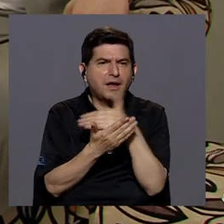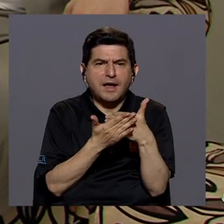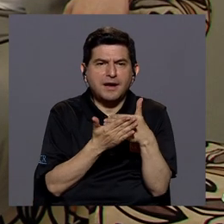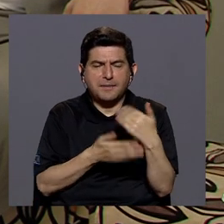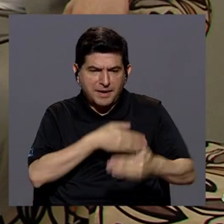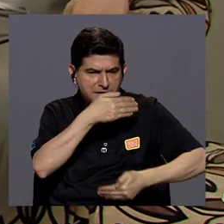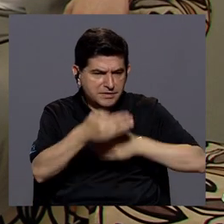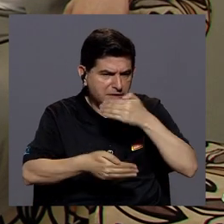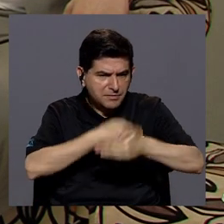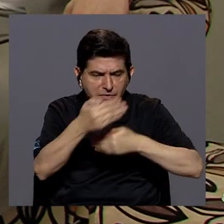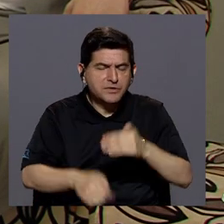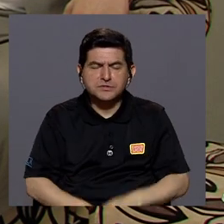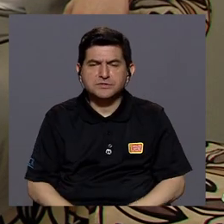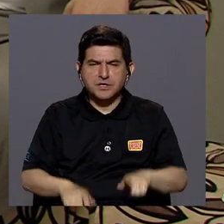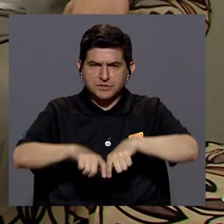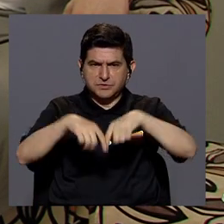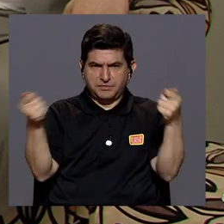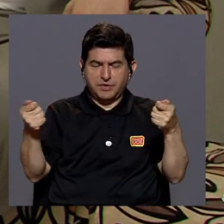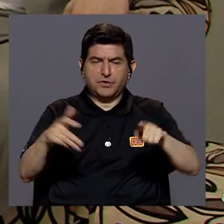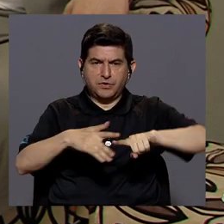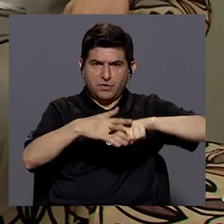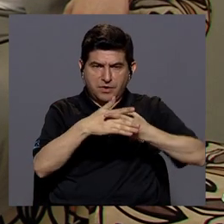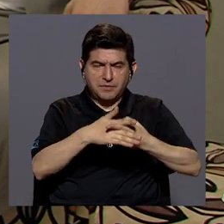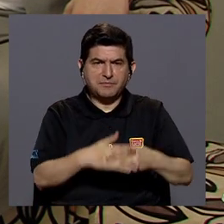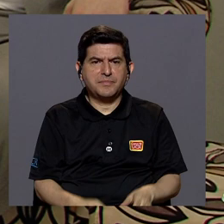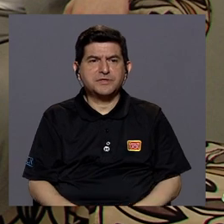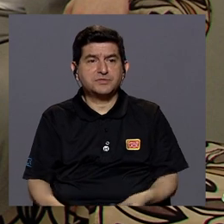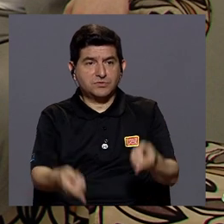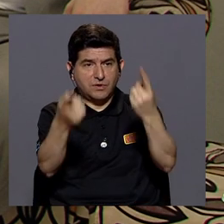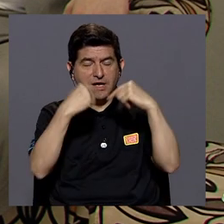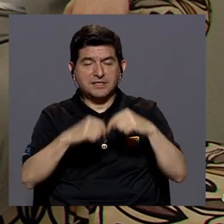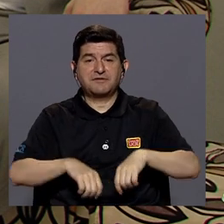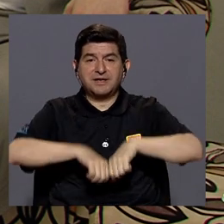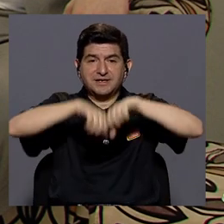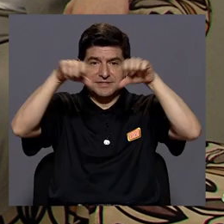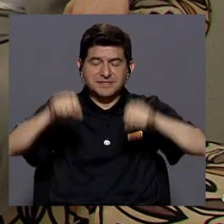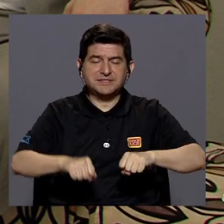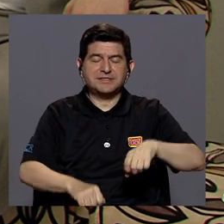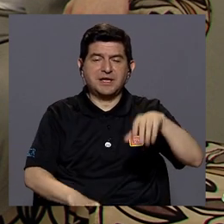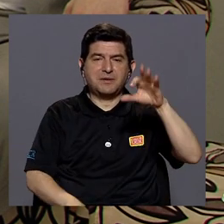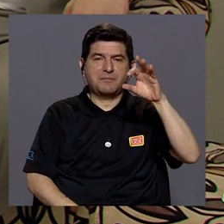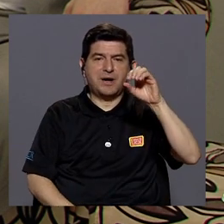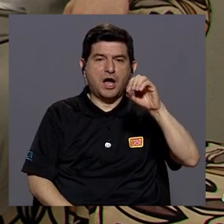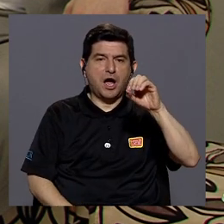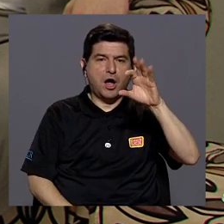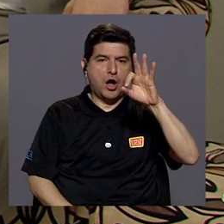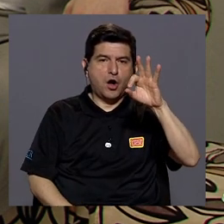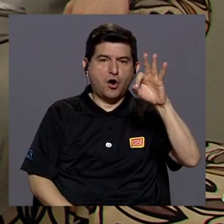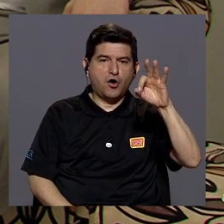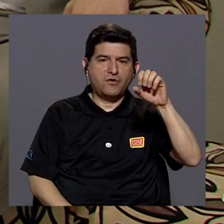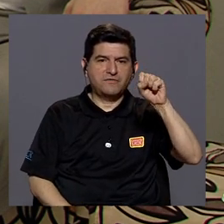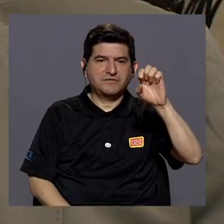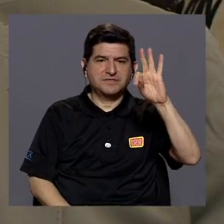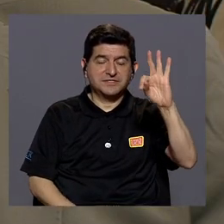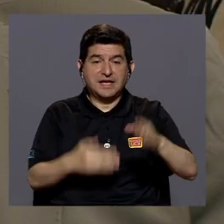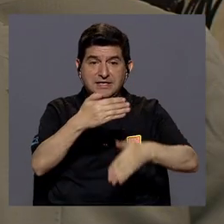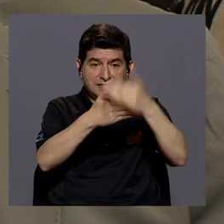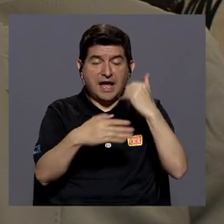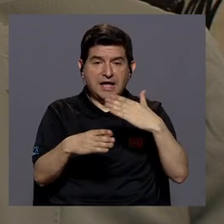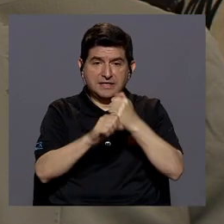física de los periódicos, porque empezó a traer el offset. Antes de eso se hacía acá puro plomo.